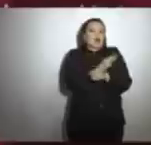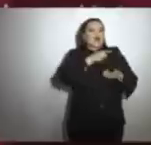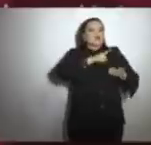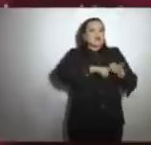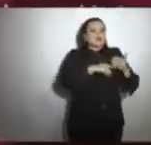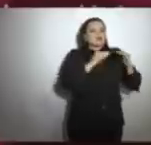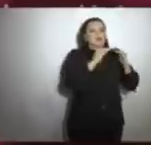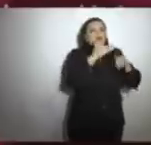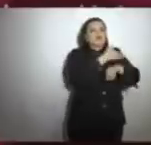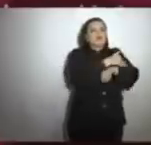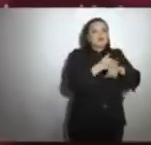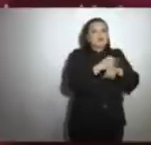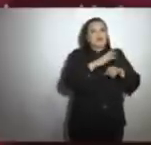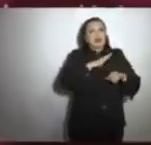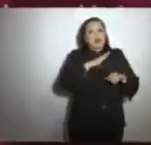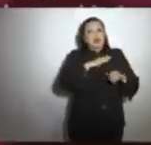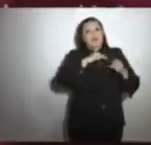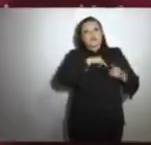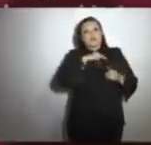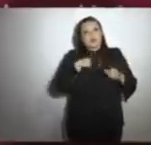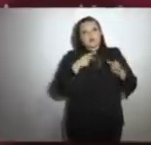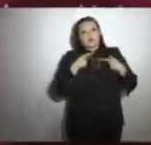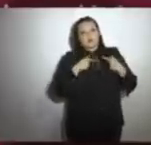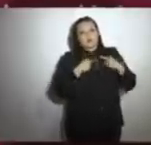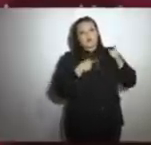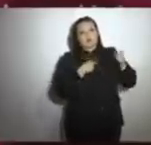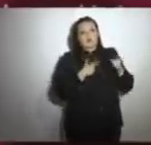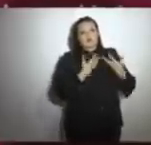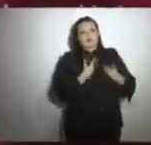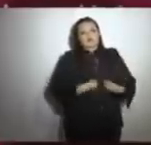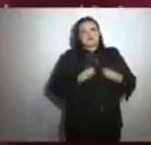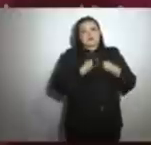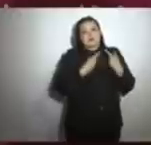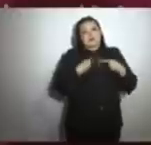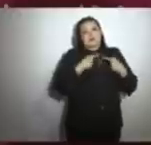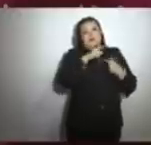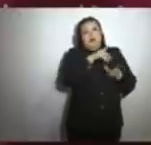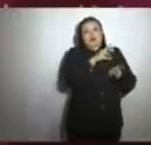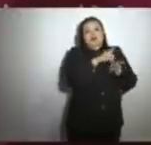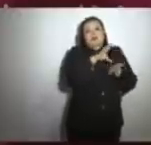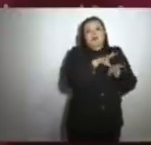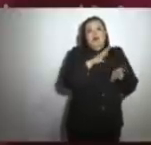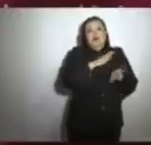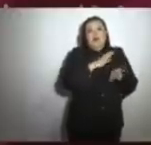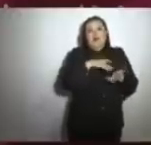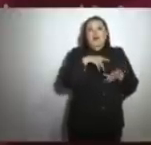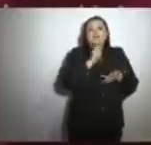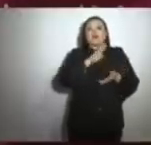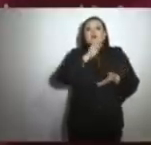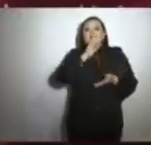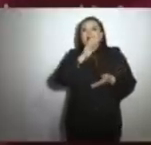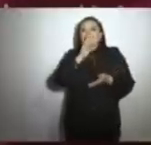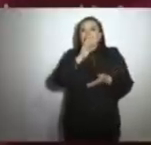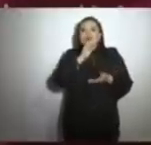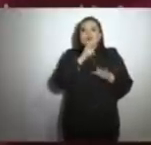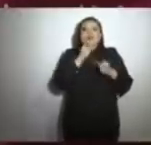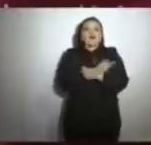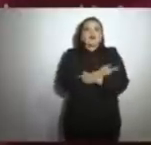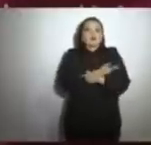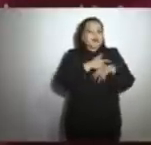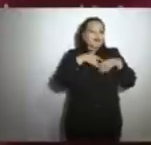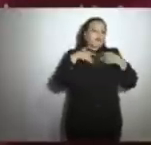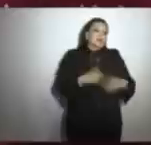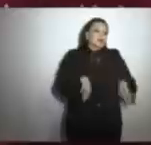que tienen a un integrante que vive con discapacidad. Y las mamás son guerreras,